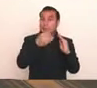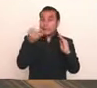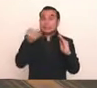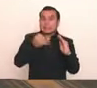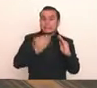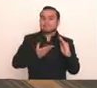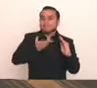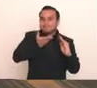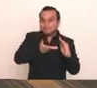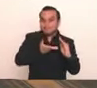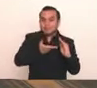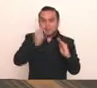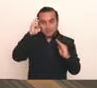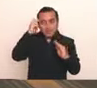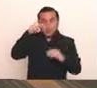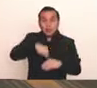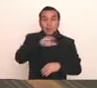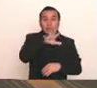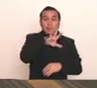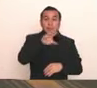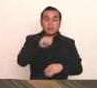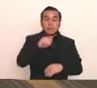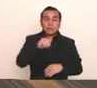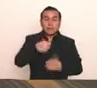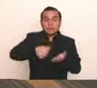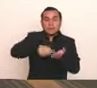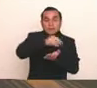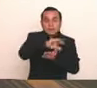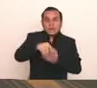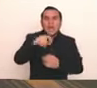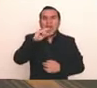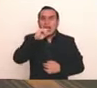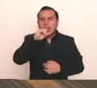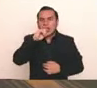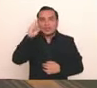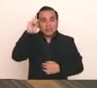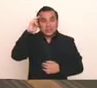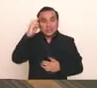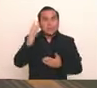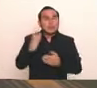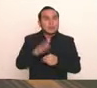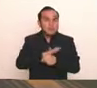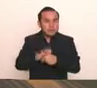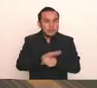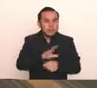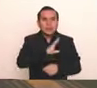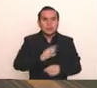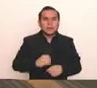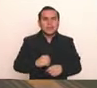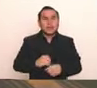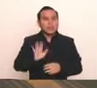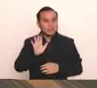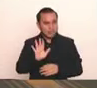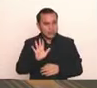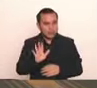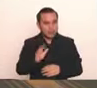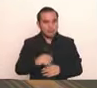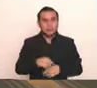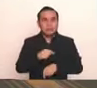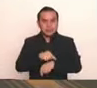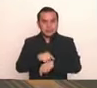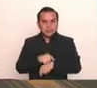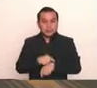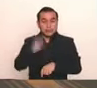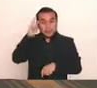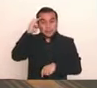hoy iniciamos con los 50 municipios más pobres del país cargaremos algunos días en llegar a todas las comunidades cantones barrios caseríos y